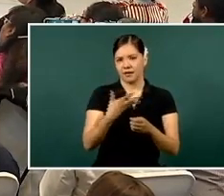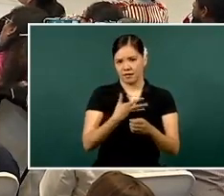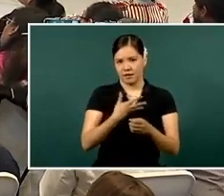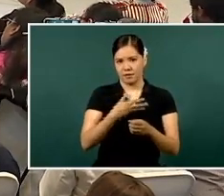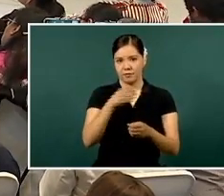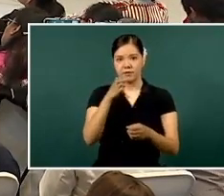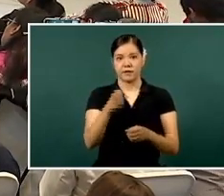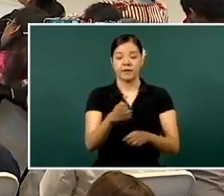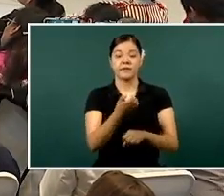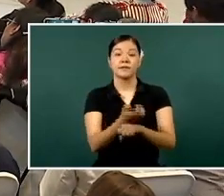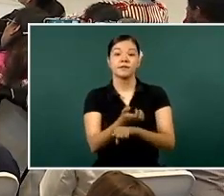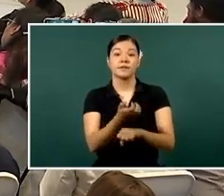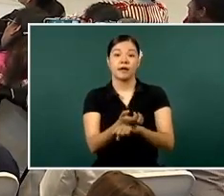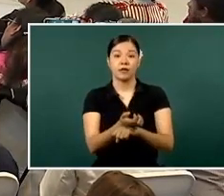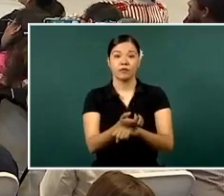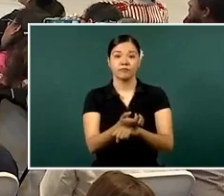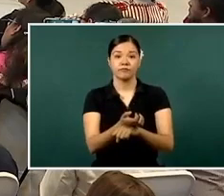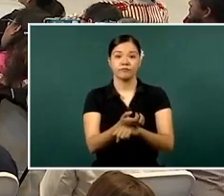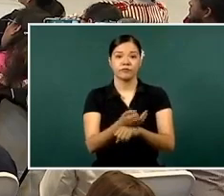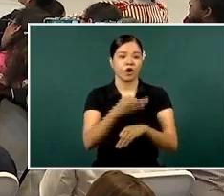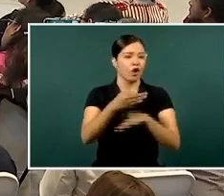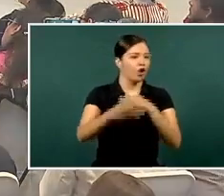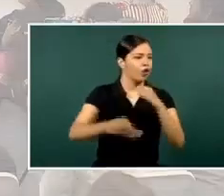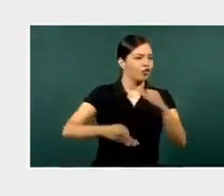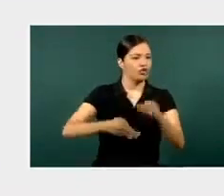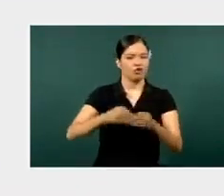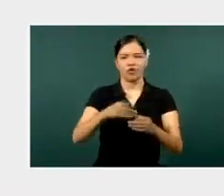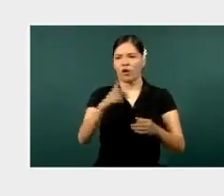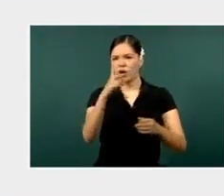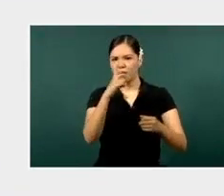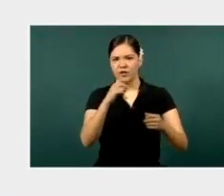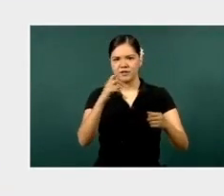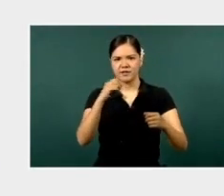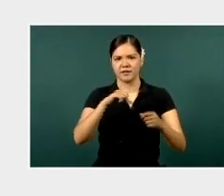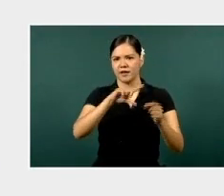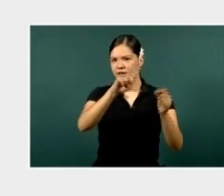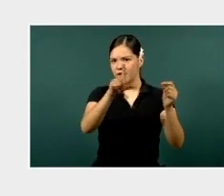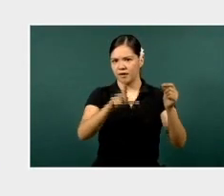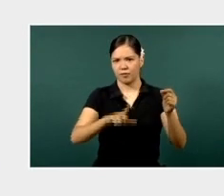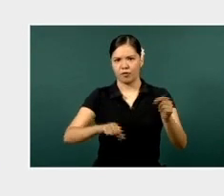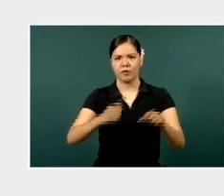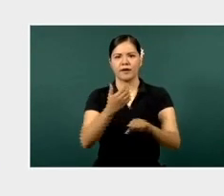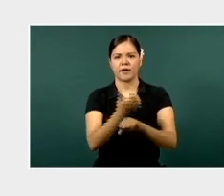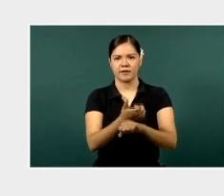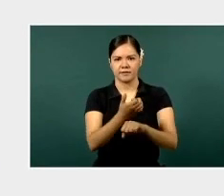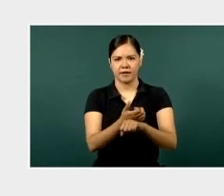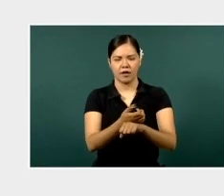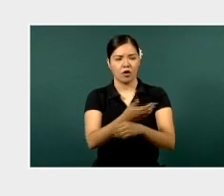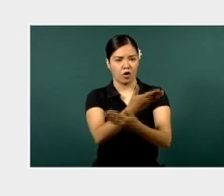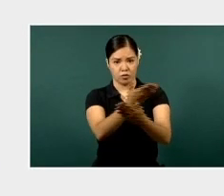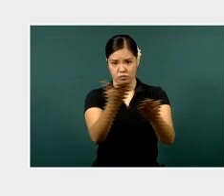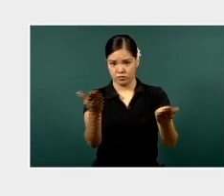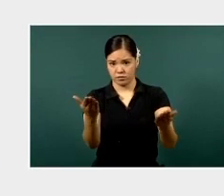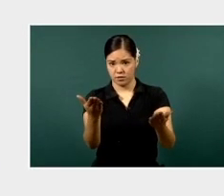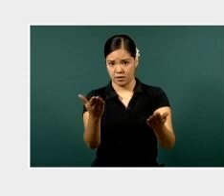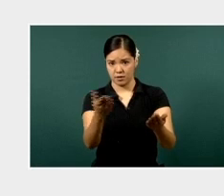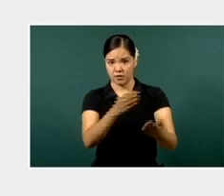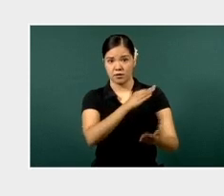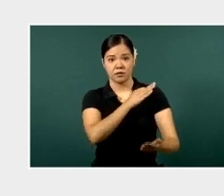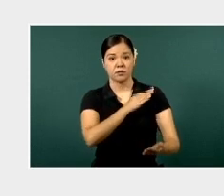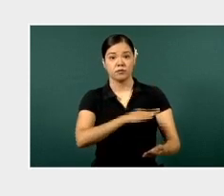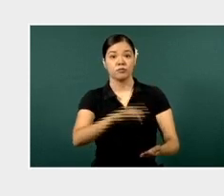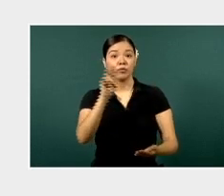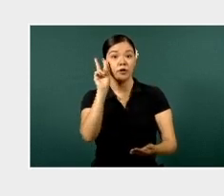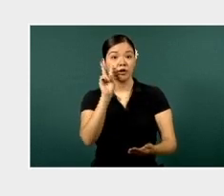estado, todas las fuerzas federales y estatales? Ahí ustedes pueden observar. Por parte de la Secretaría